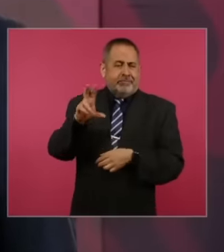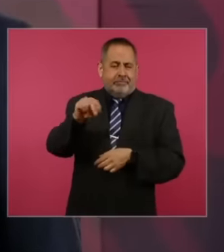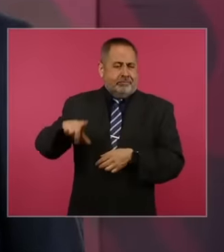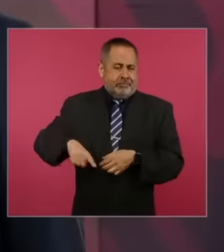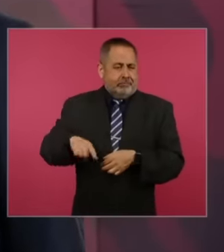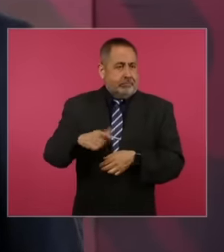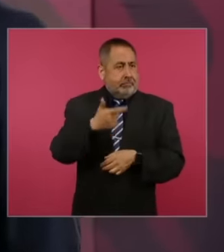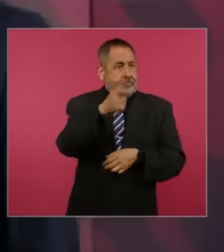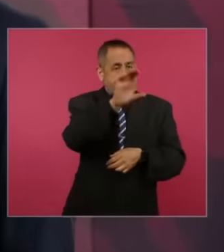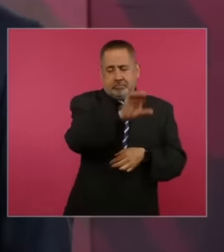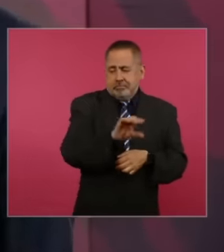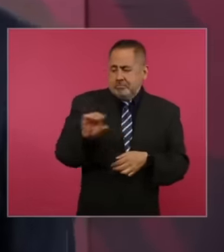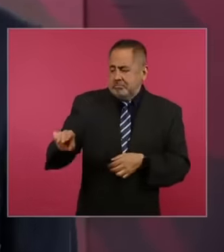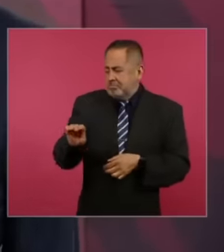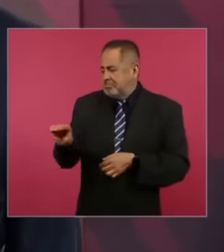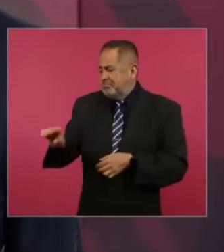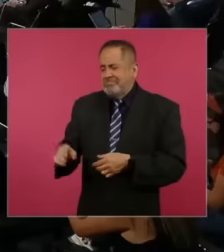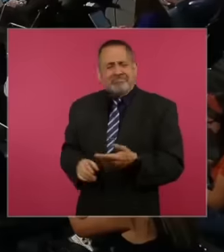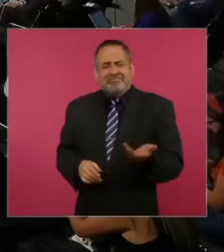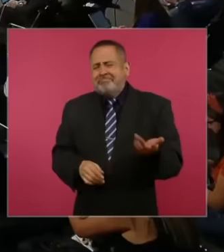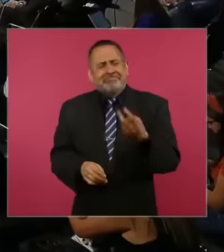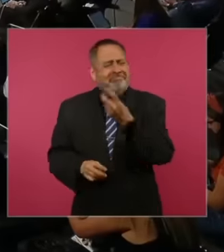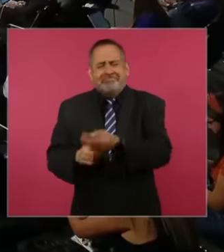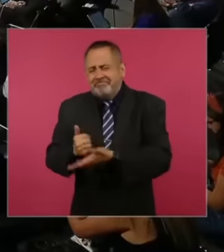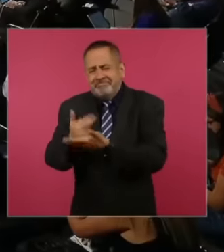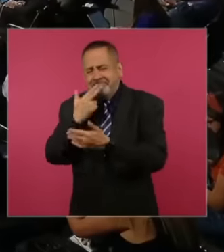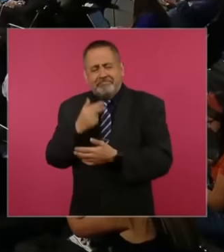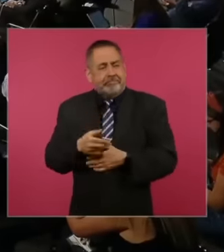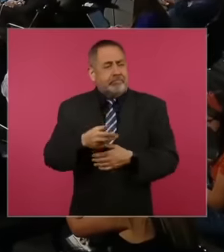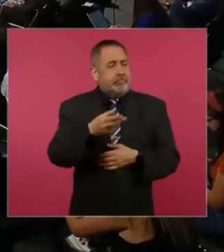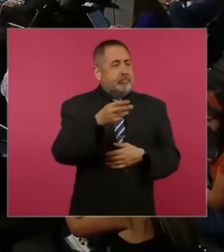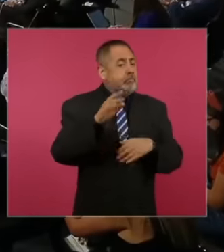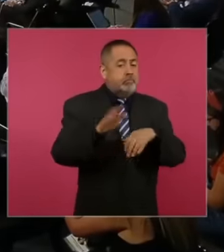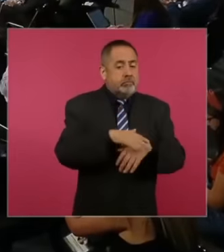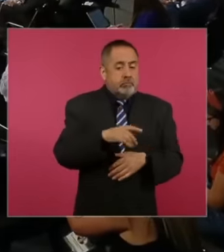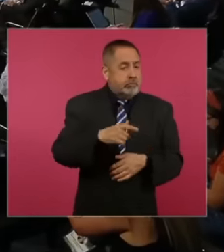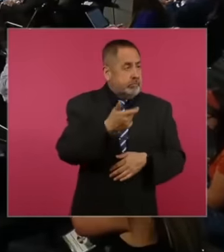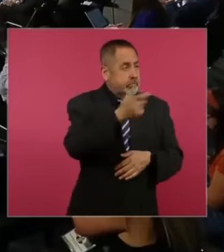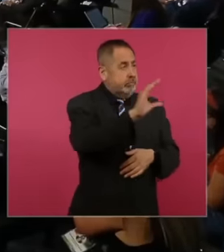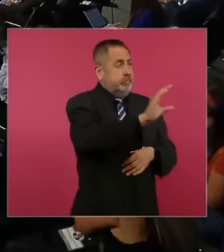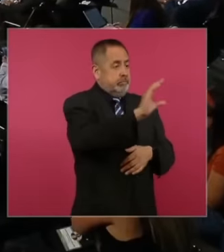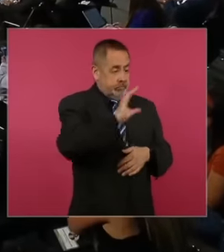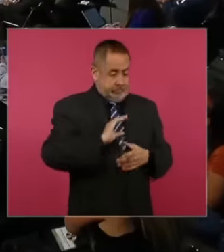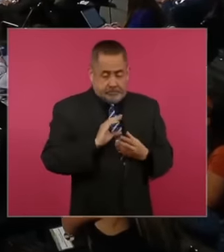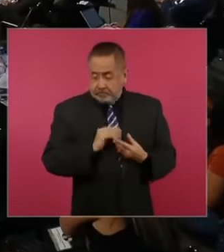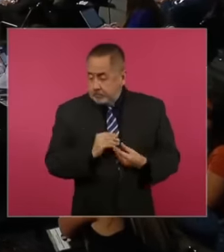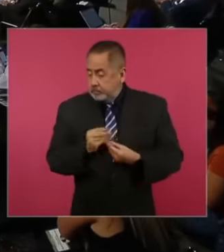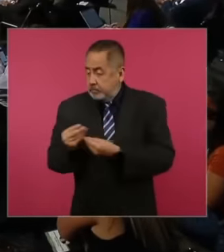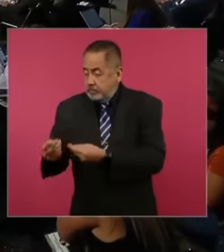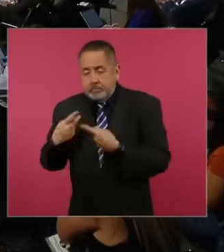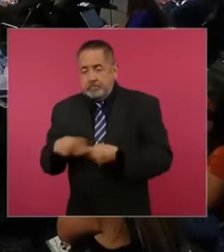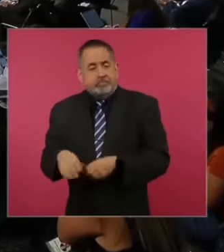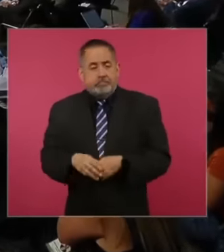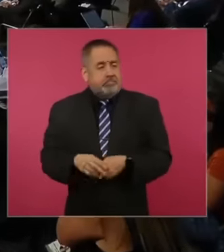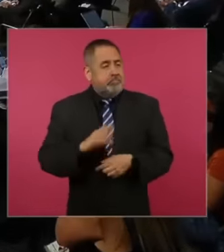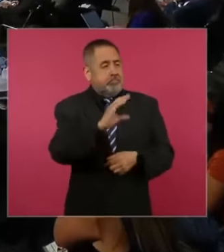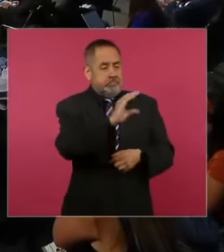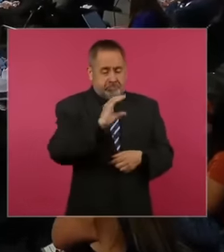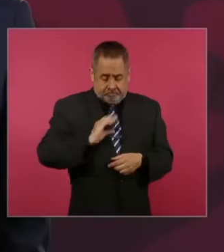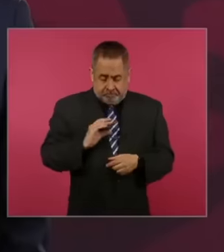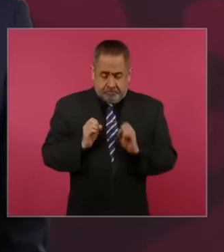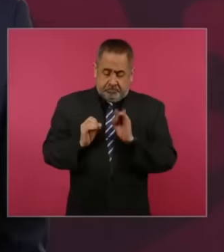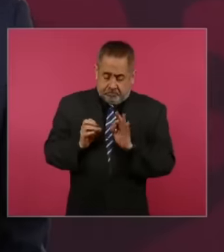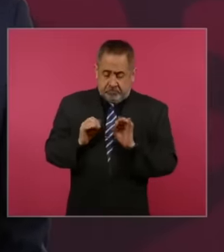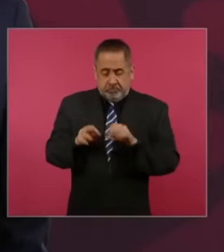civil, pero eso no le llega a la gente, se queda en los aparatos